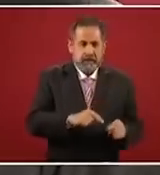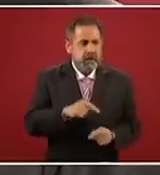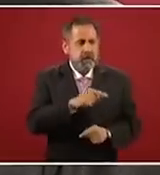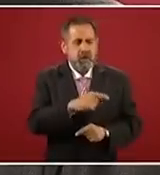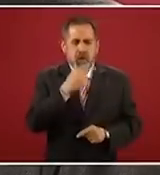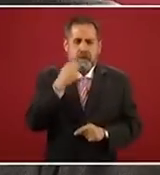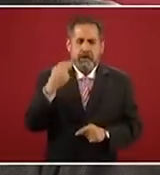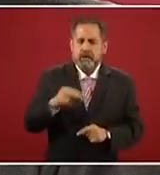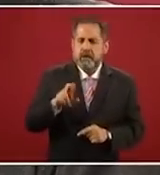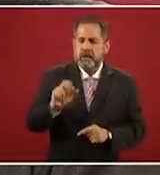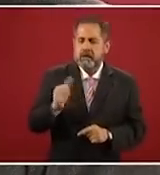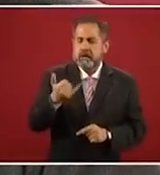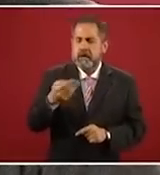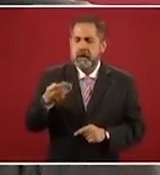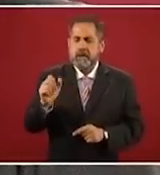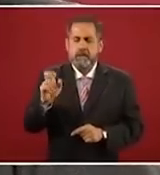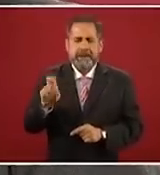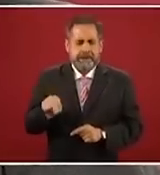Reimann,